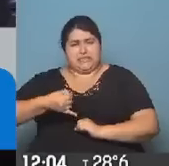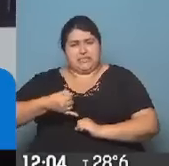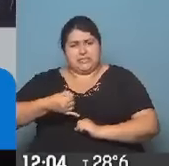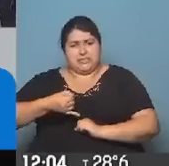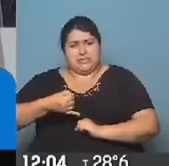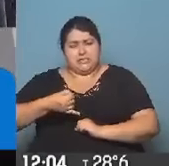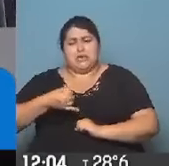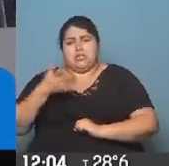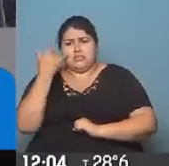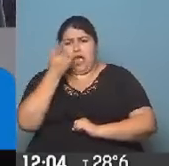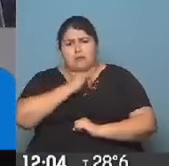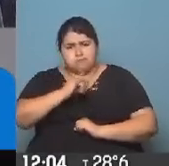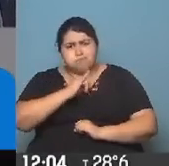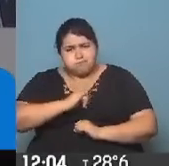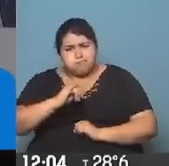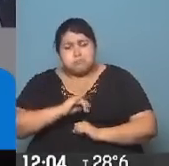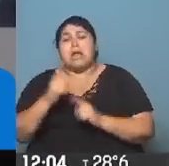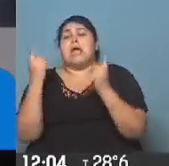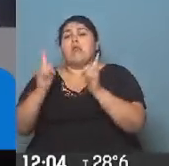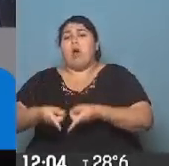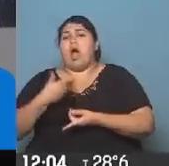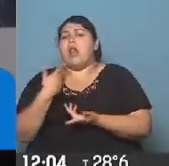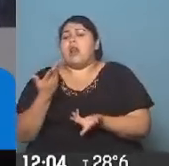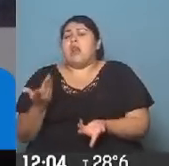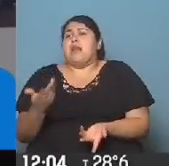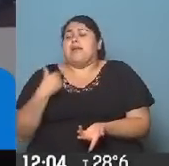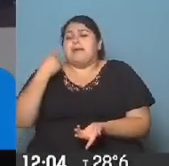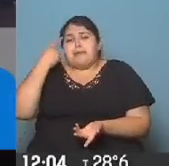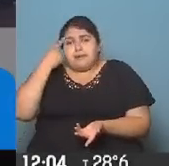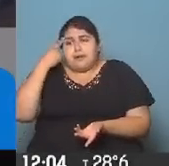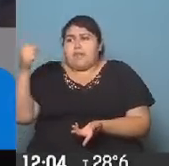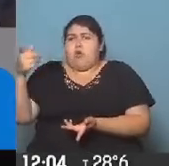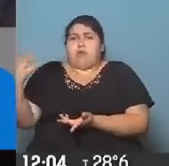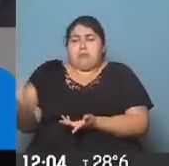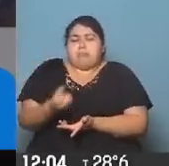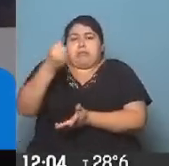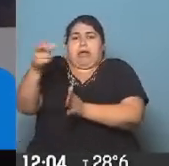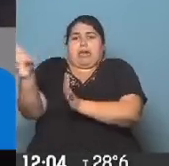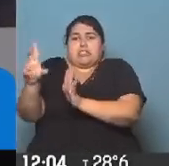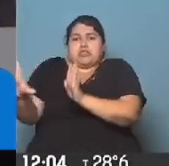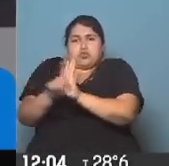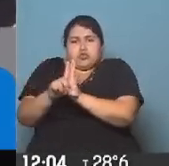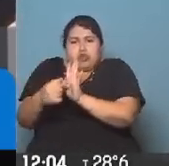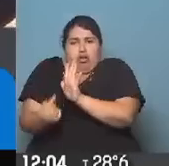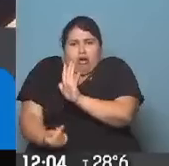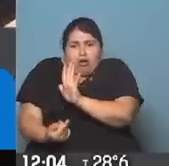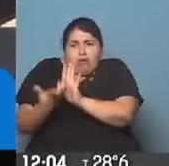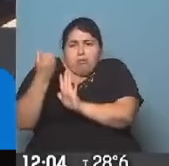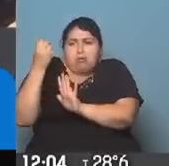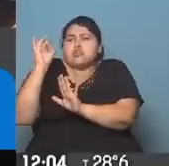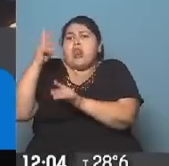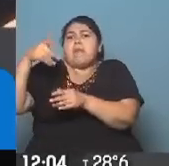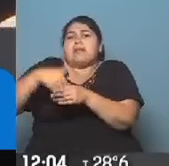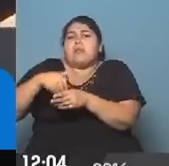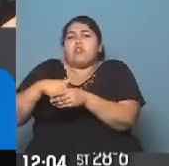sea, nosotros hicimos las denuncias en su momento, pero lo peor de todo es que él consigue una resolución que a las 12 del mediodía se podía votar solamente